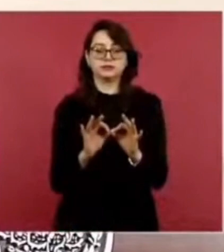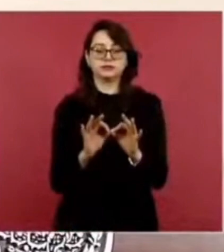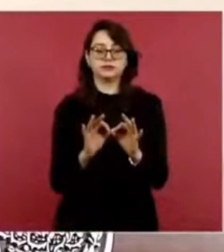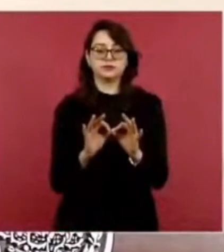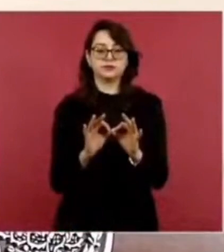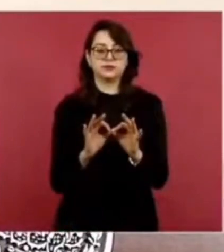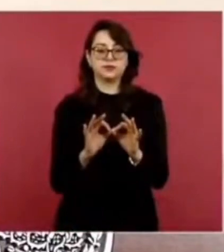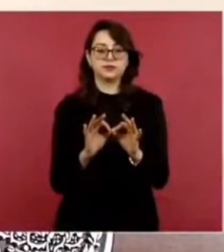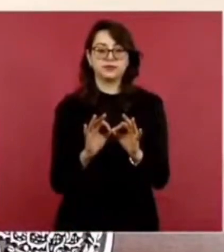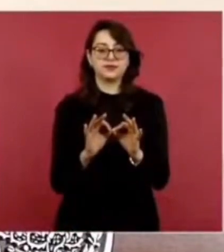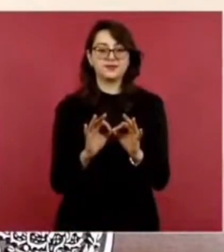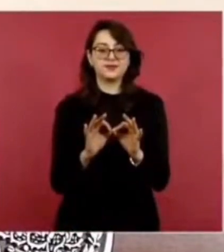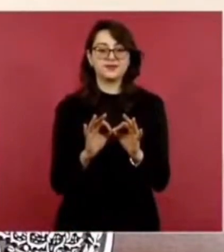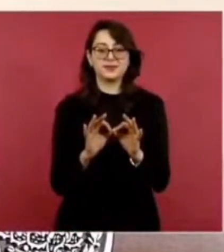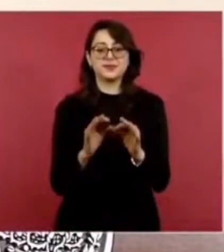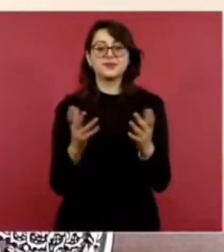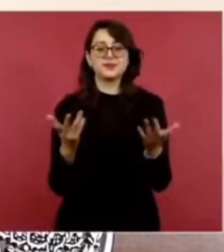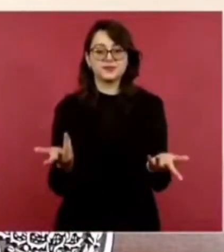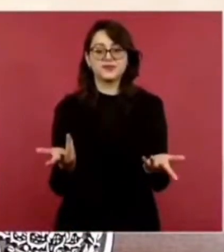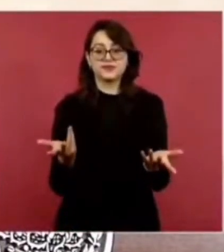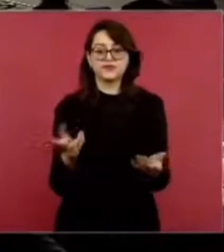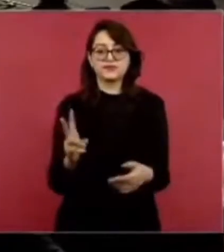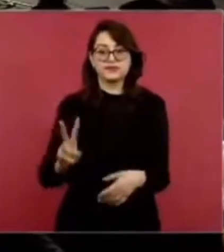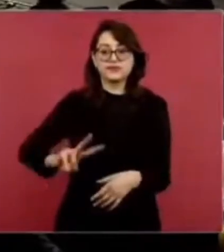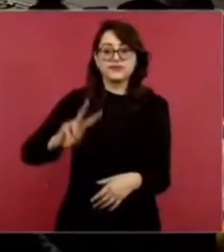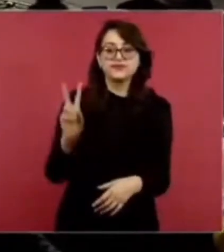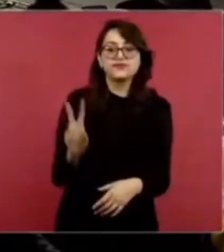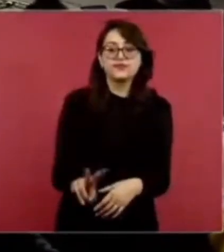hay una condena